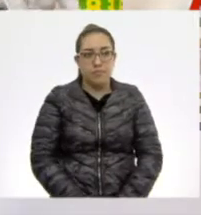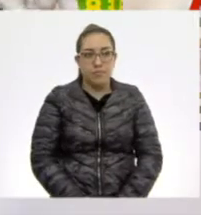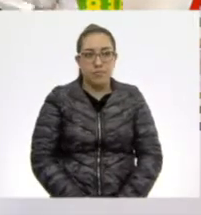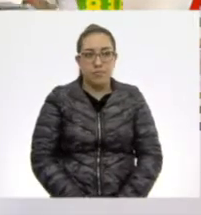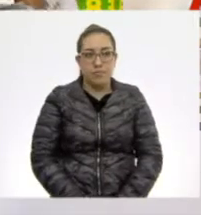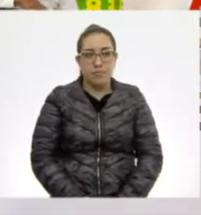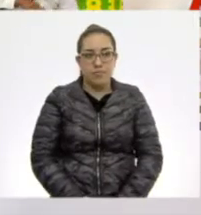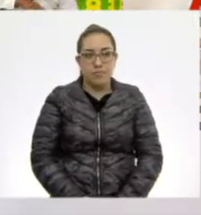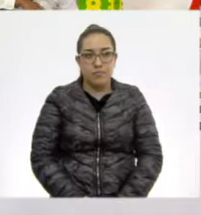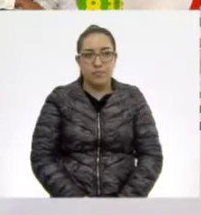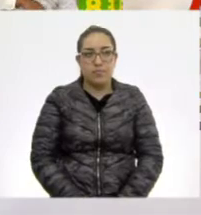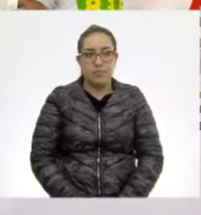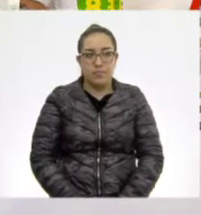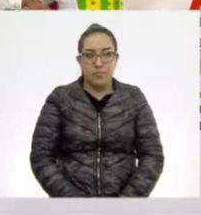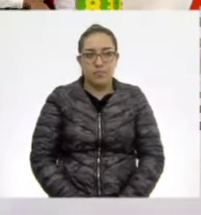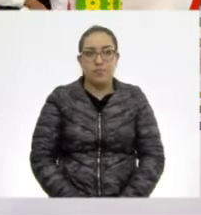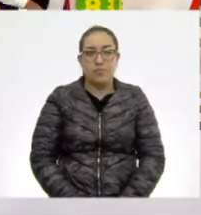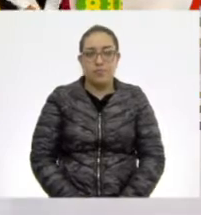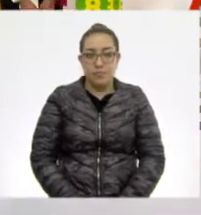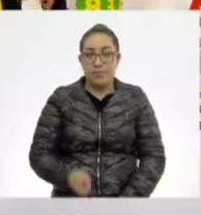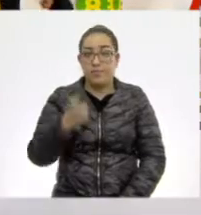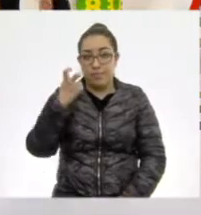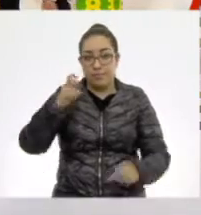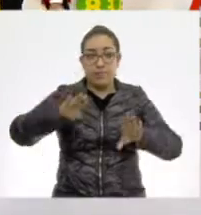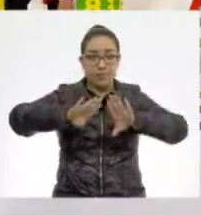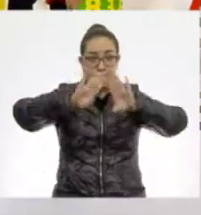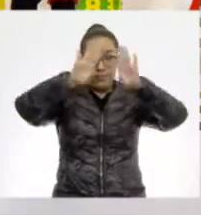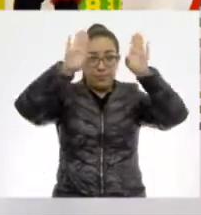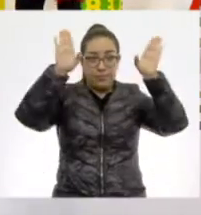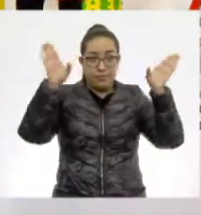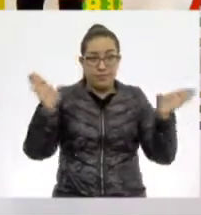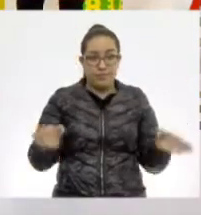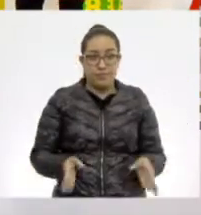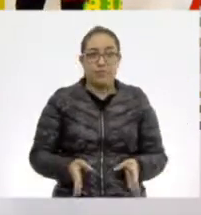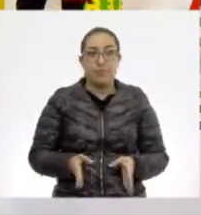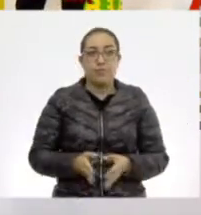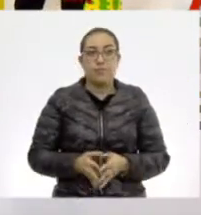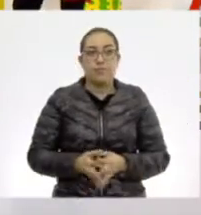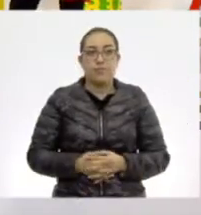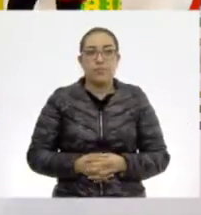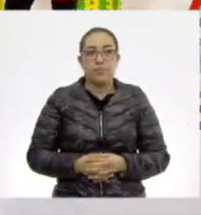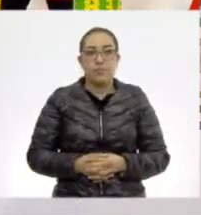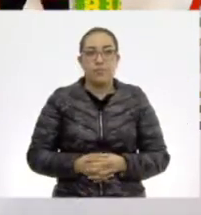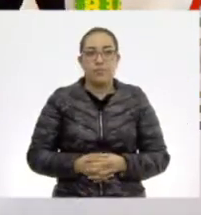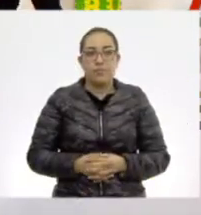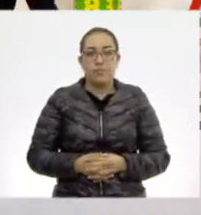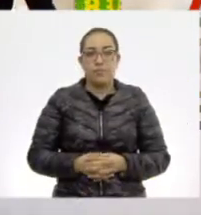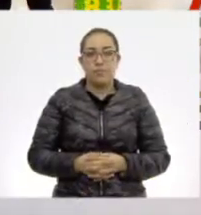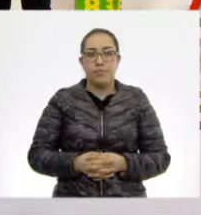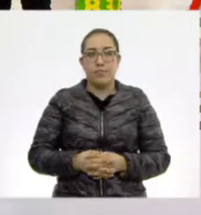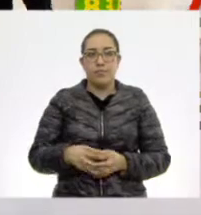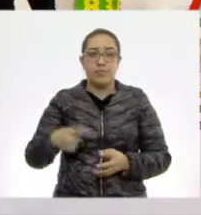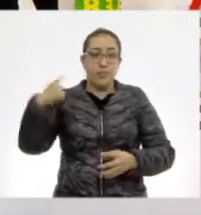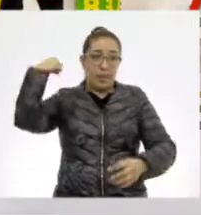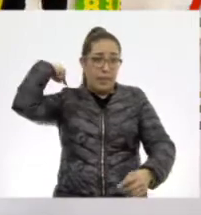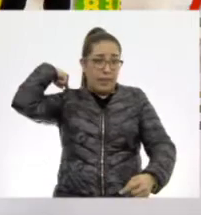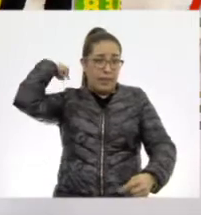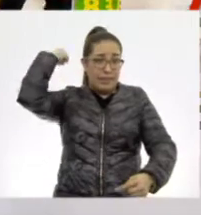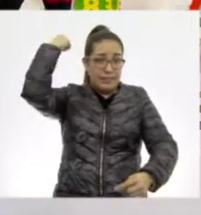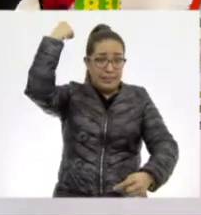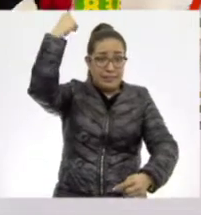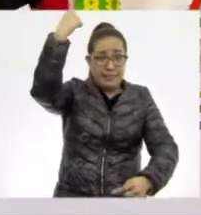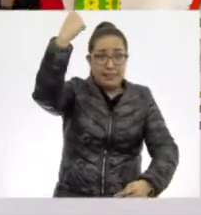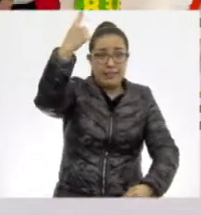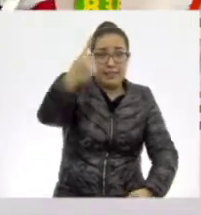regresa hasta el otro lado. Y se cierra y también de adelante hacia... Adelante y todo